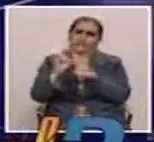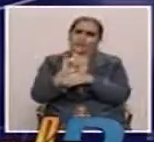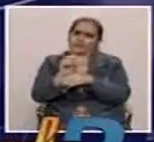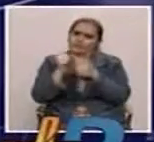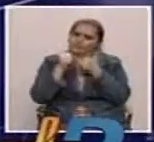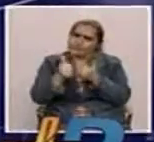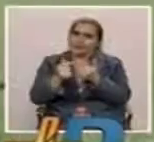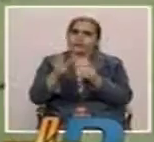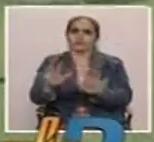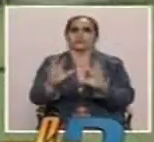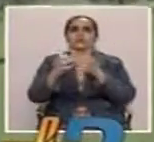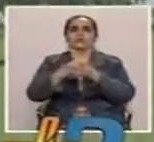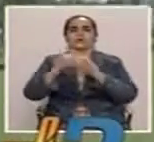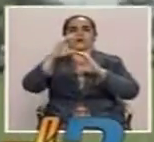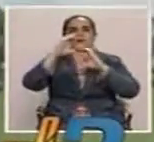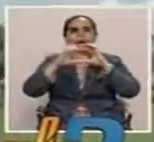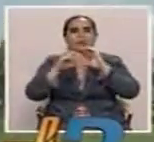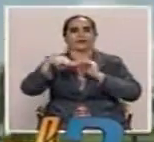nota.